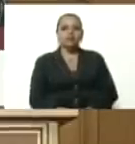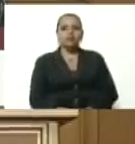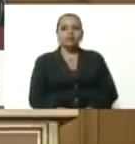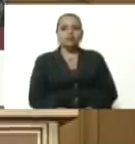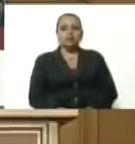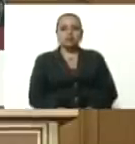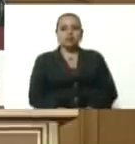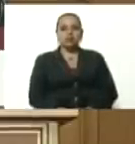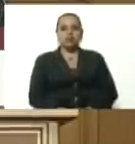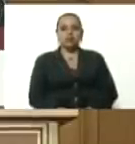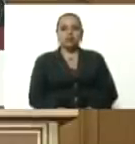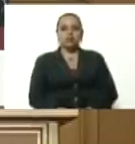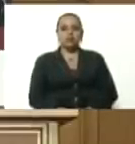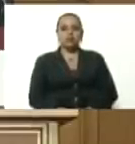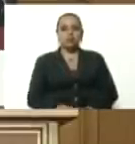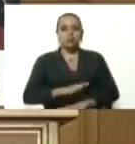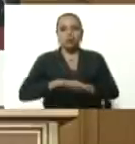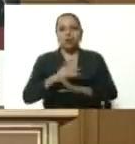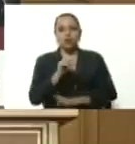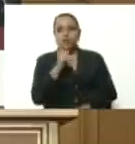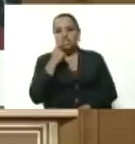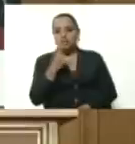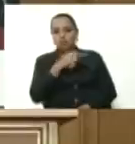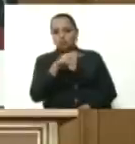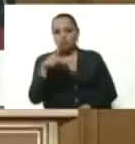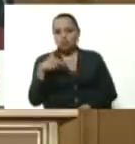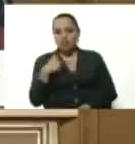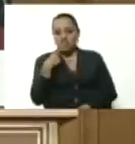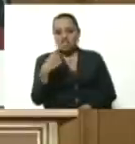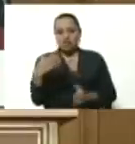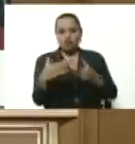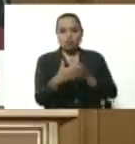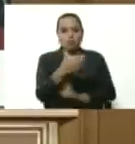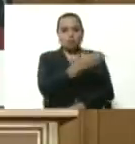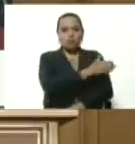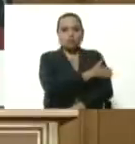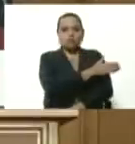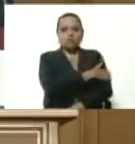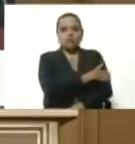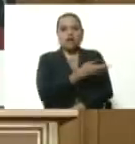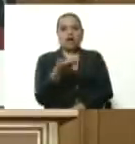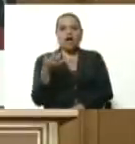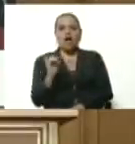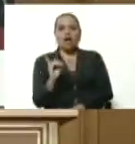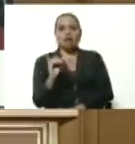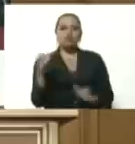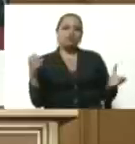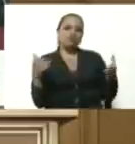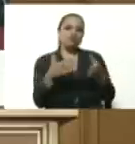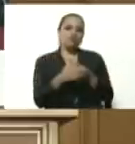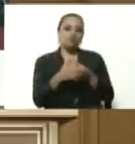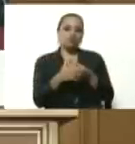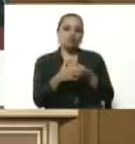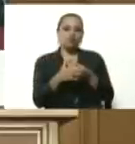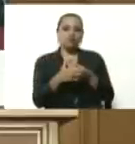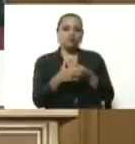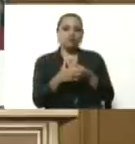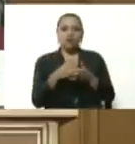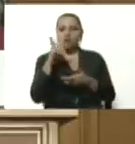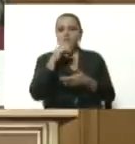porqué es porque no lo decimos nosotros, lo dicen los sectores de la oposición. Hay una élite